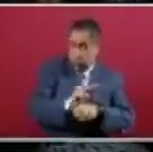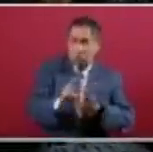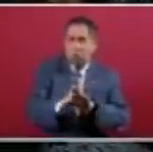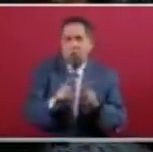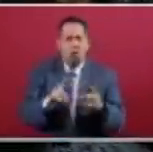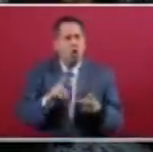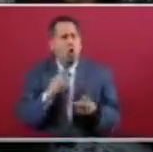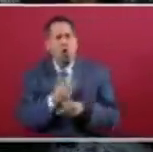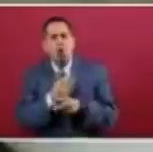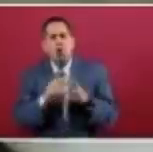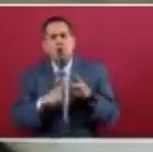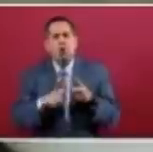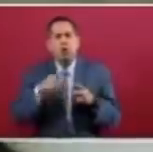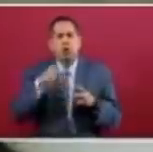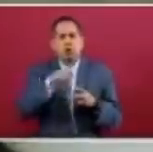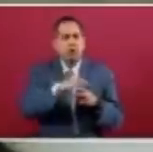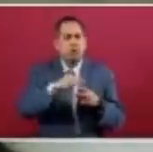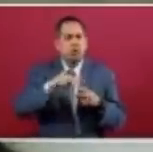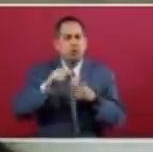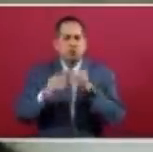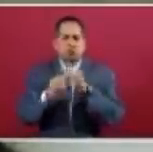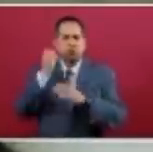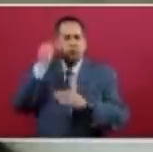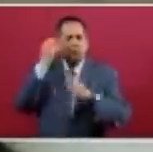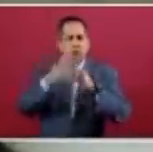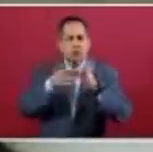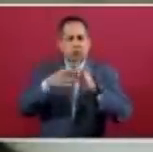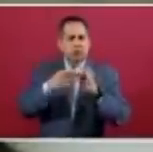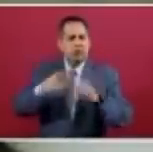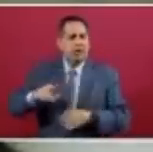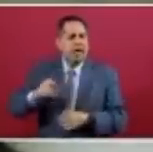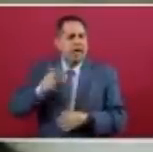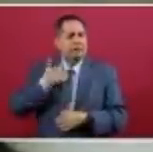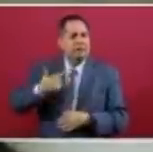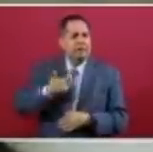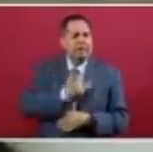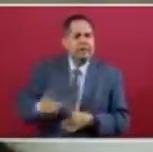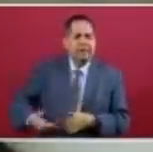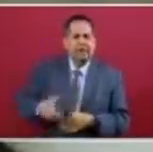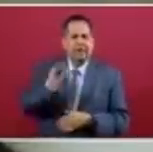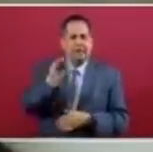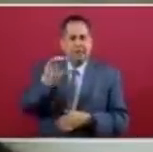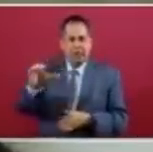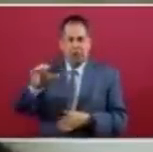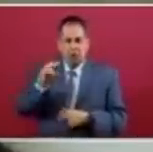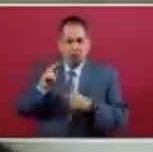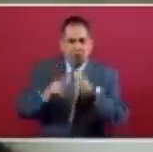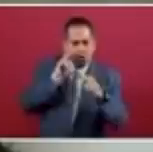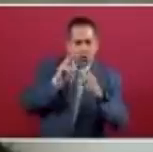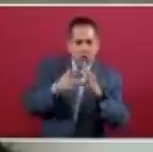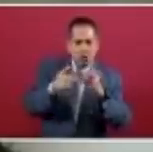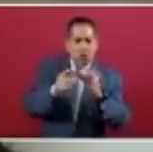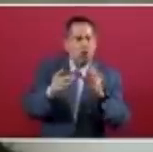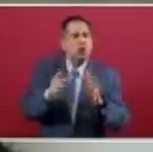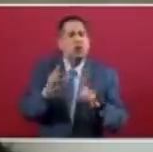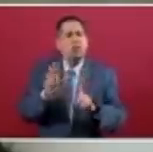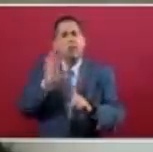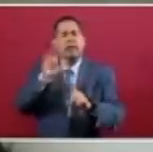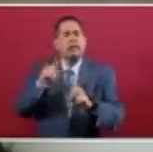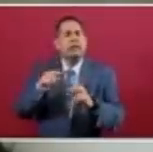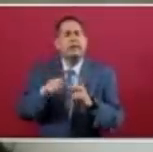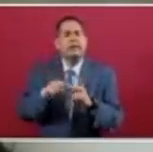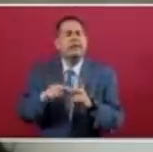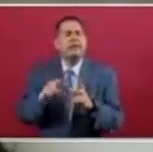visto, la conferencia matutina. Ya respondió el expresidente Felipe Calderón, señala que se está tratando de dar un golpe a